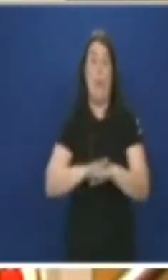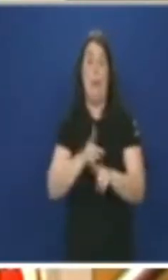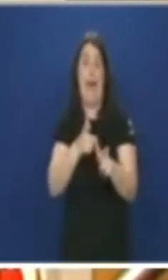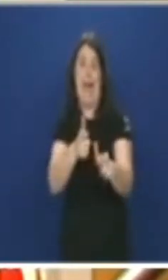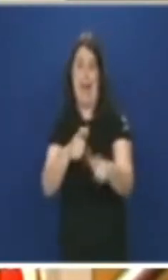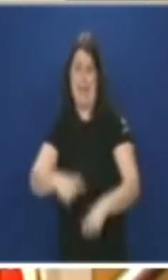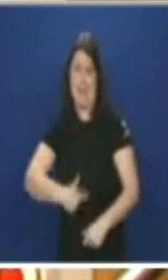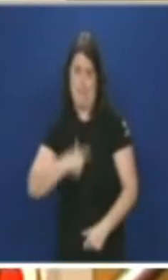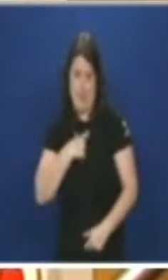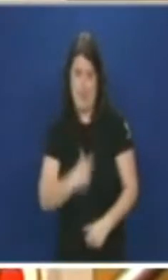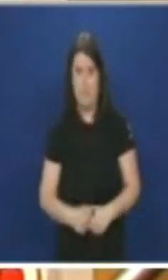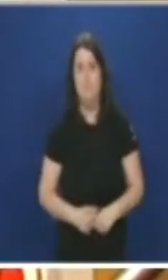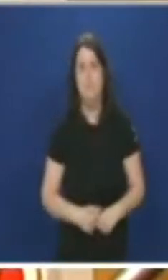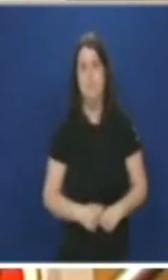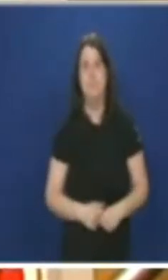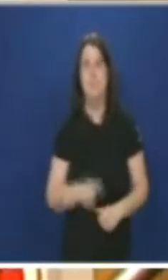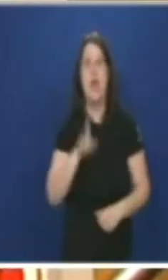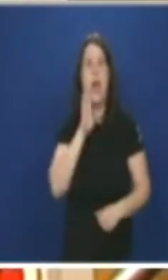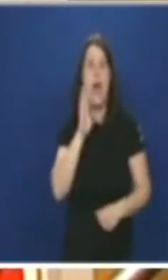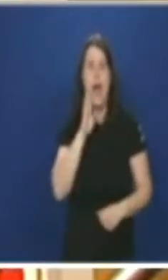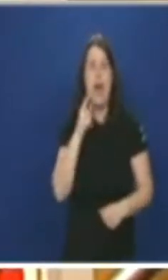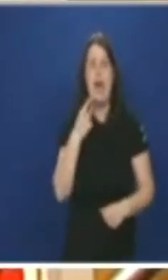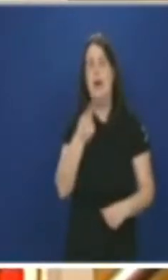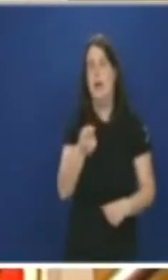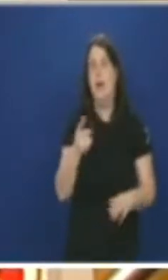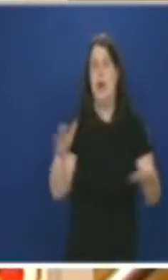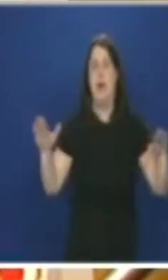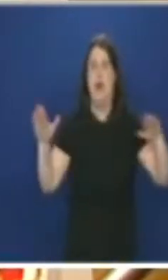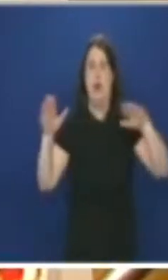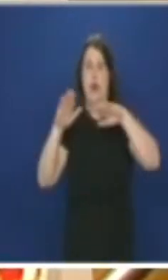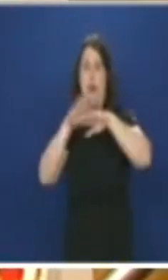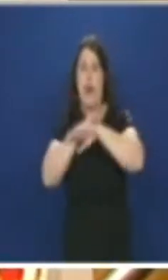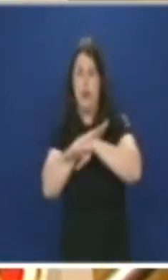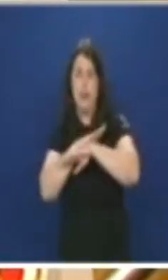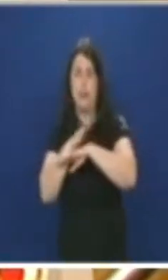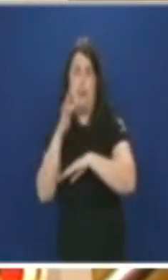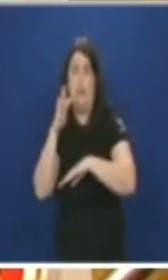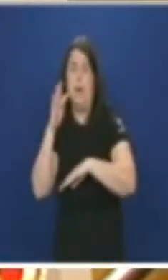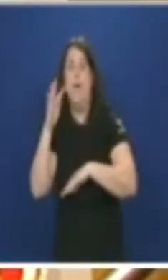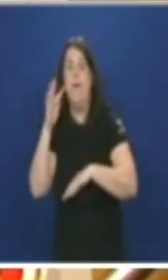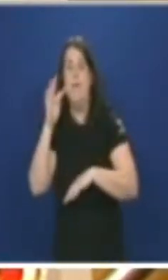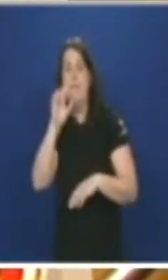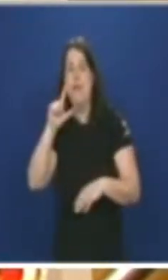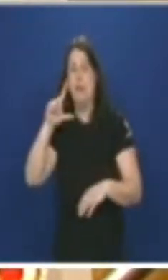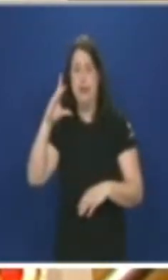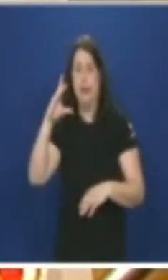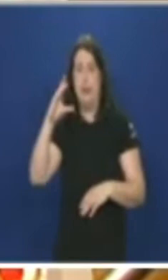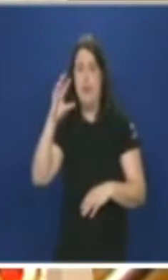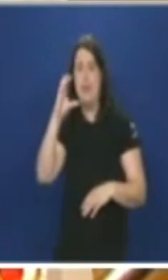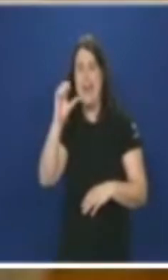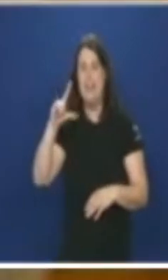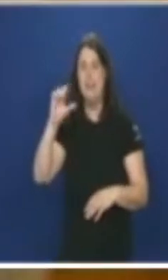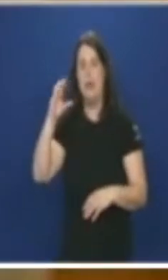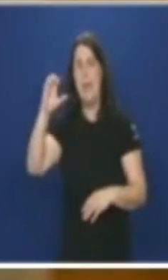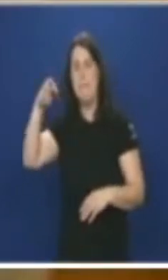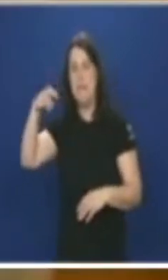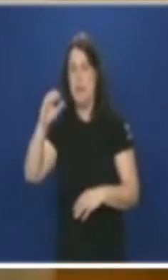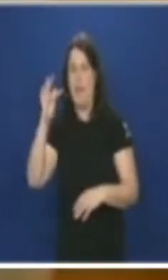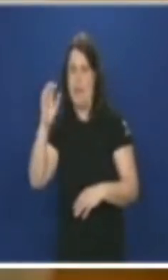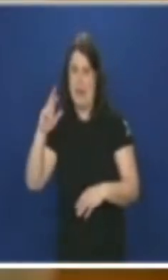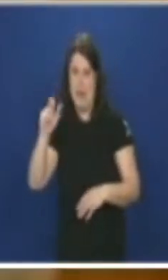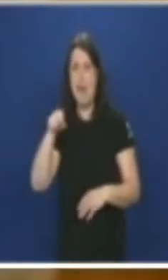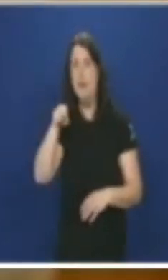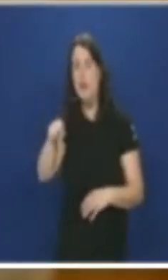latentes durante a longa noite de pedra laiada por Celso Emilio Ferreiro. Rexorden na transición democrática,